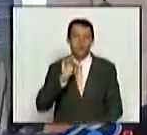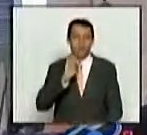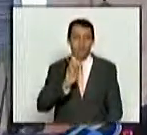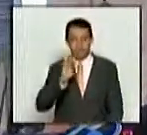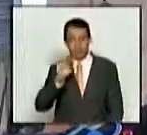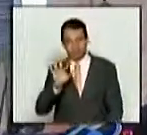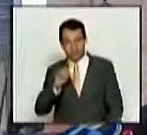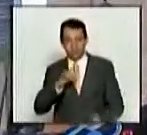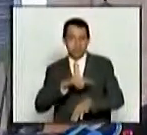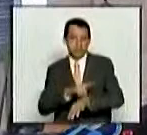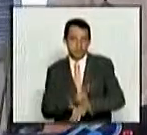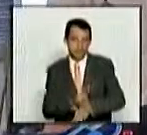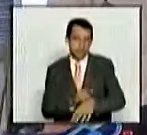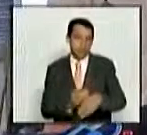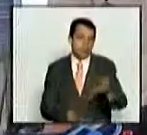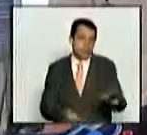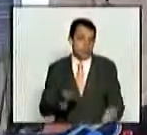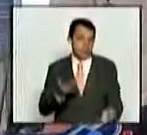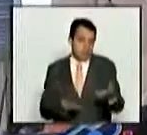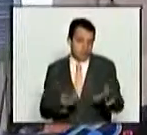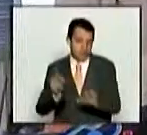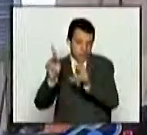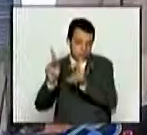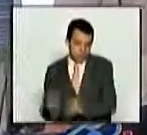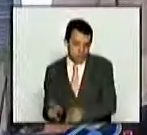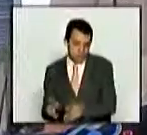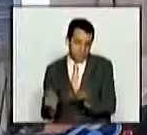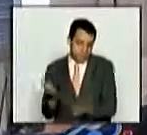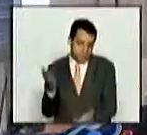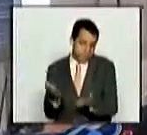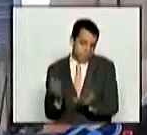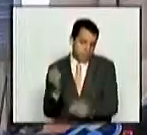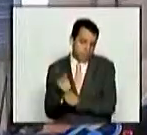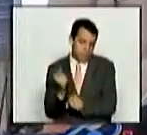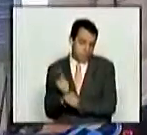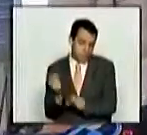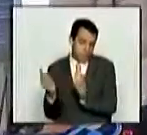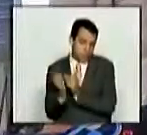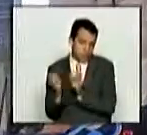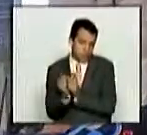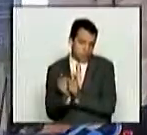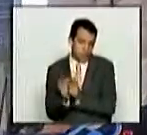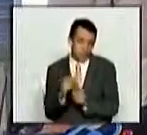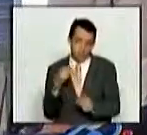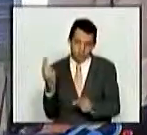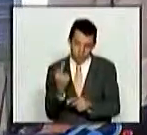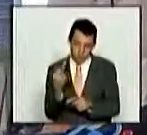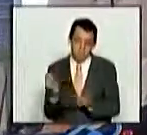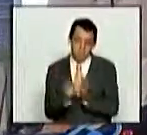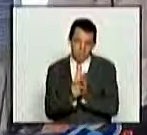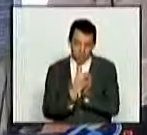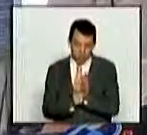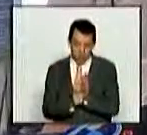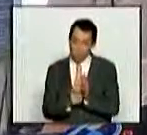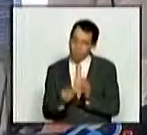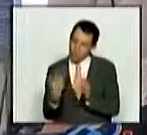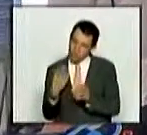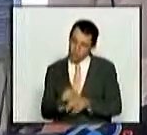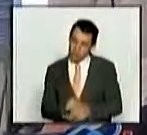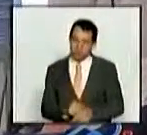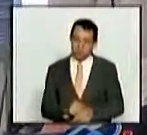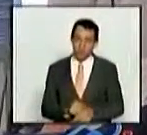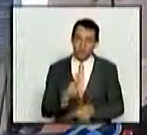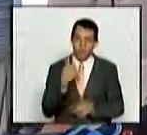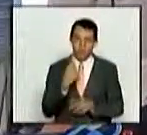terapia, dependiendo de qué tan extenso pueda ser como el área a trabajar. ¿Y se repite los cuántos días? Estamos trabajando una sesión